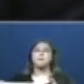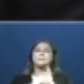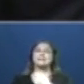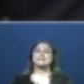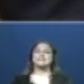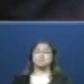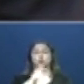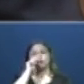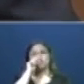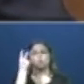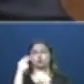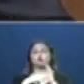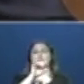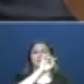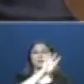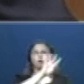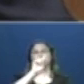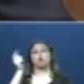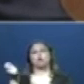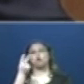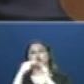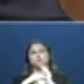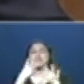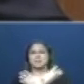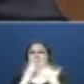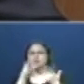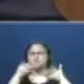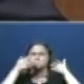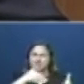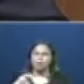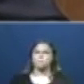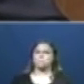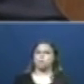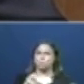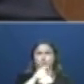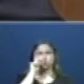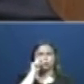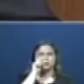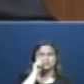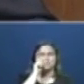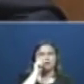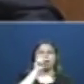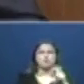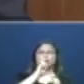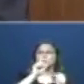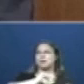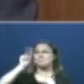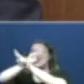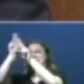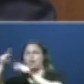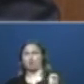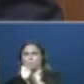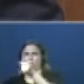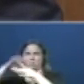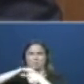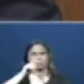2014-2018 que pondrá el acento en la comercialización y promoción turística la internacionalización y la calidad unas líneas en